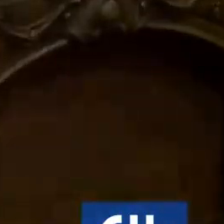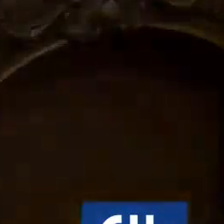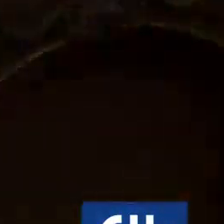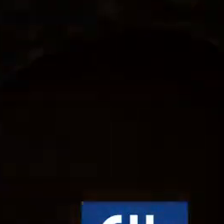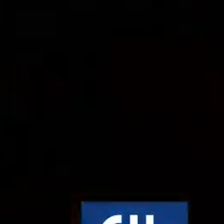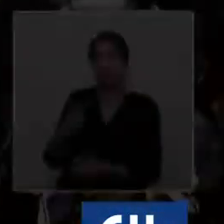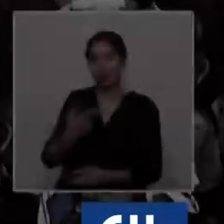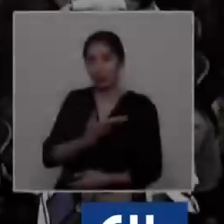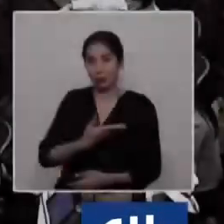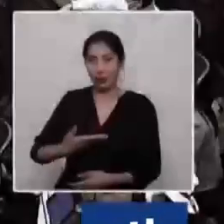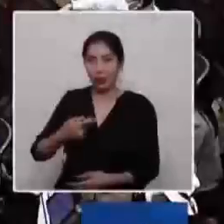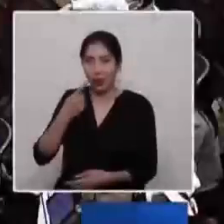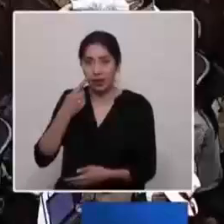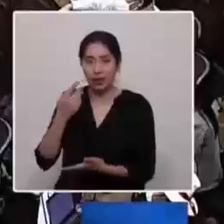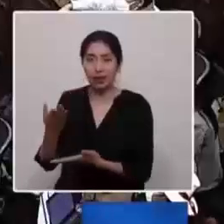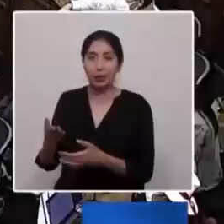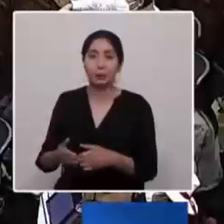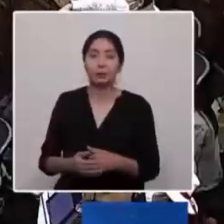los convencionales.